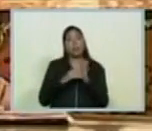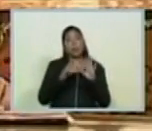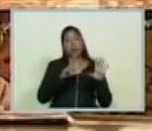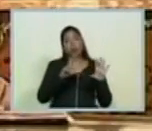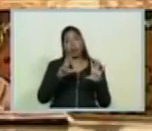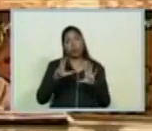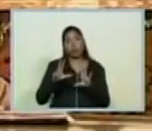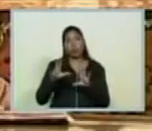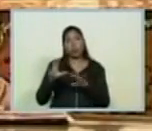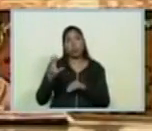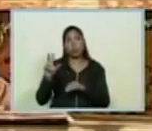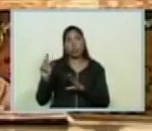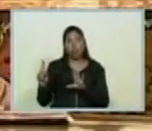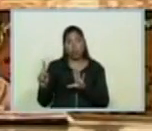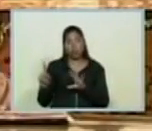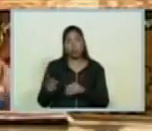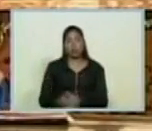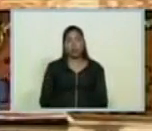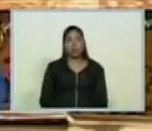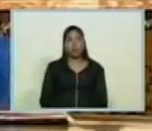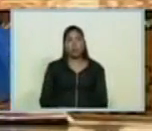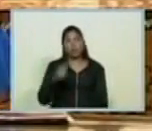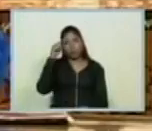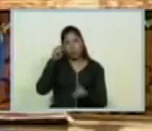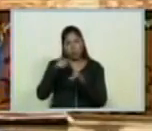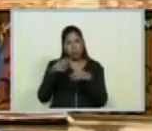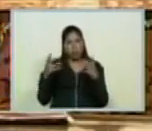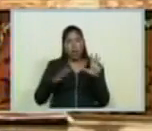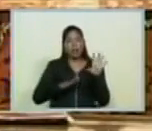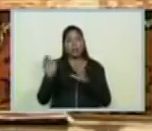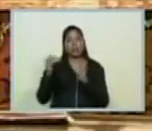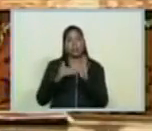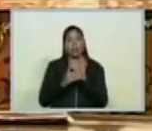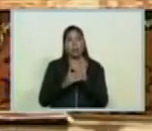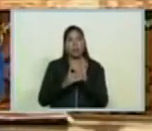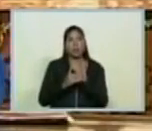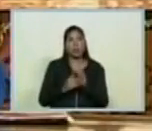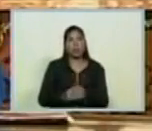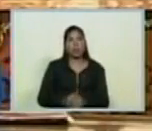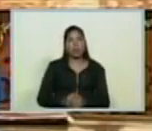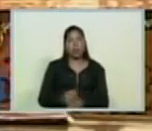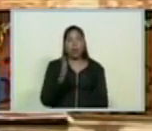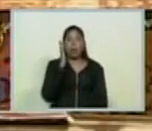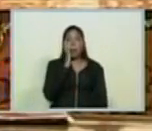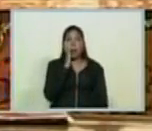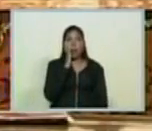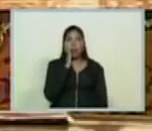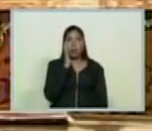7.886. Y nuestra meta son 15.000 madres